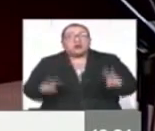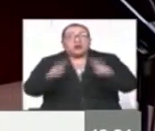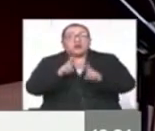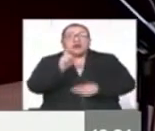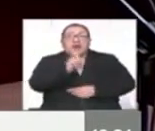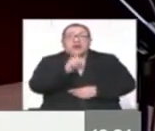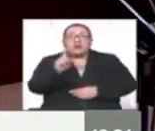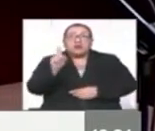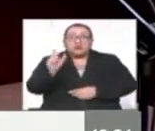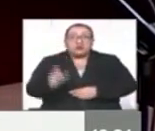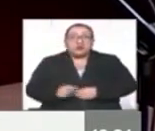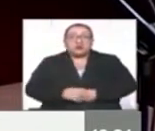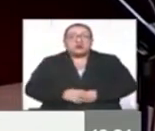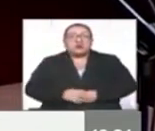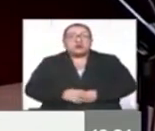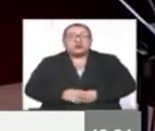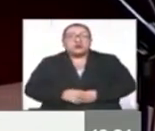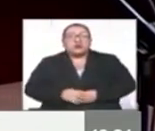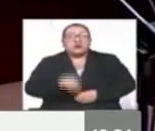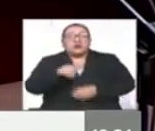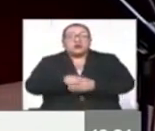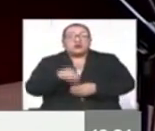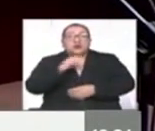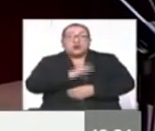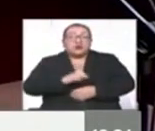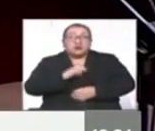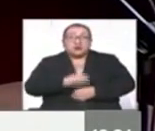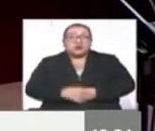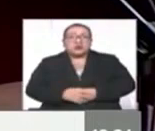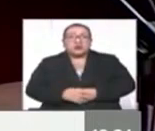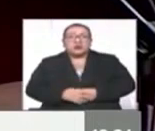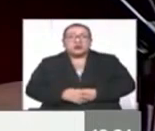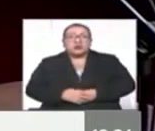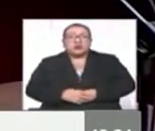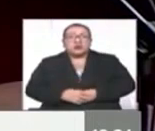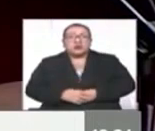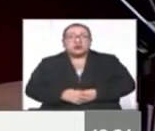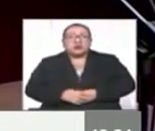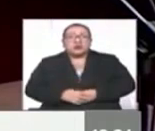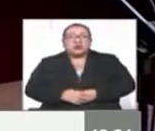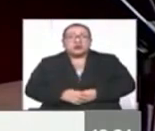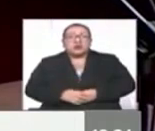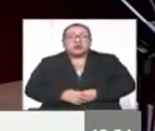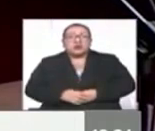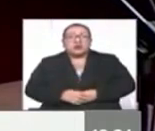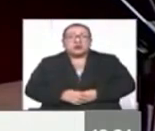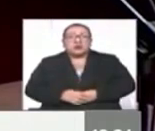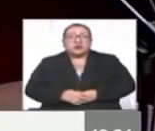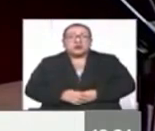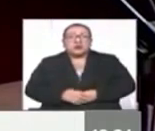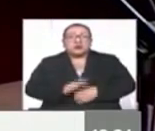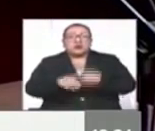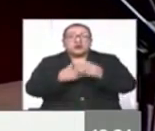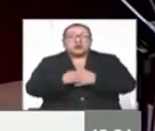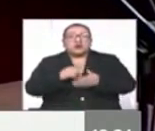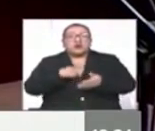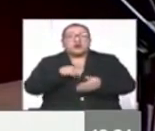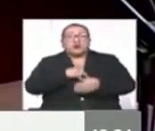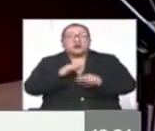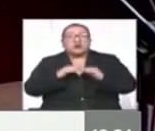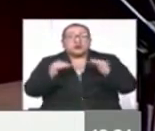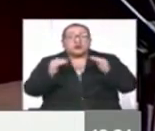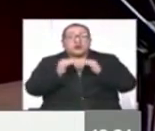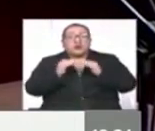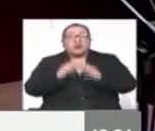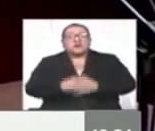cada uno de ustedes un voto de conciencia Porque todos somos iguales para